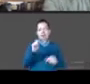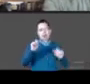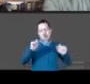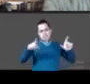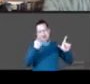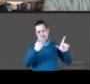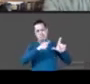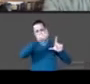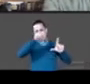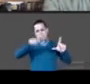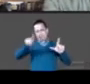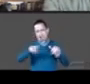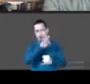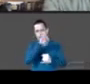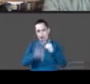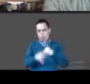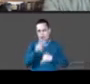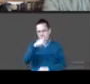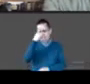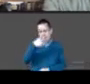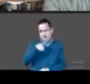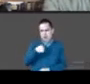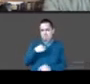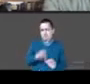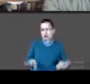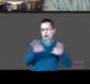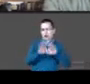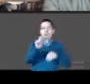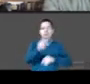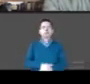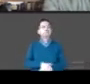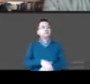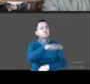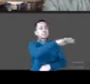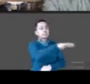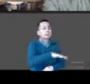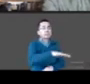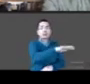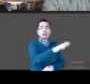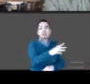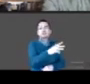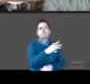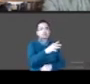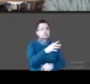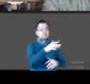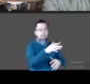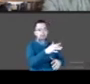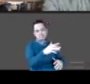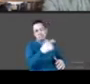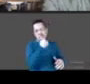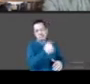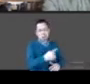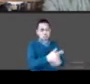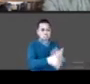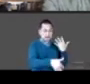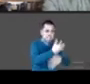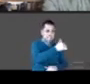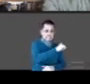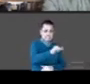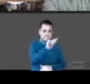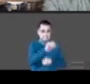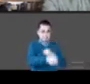parece relevante motivo de no asistencia escolar en menores de edad de 15 a 17 años si bien